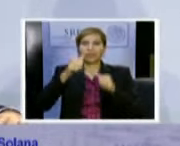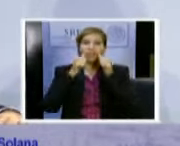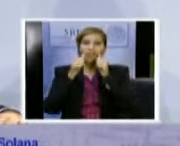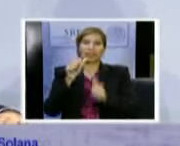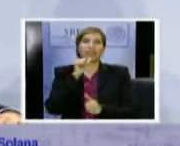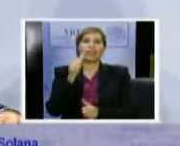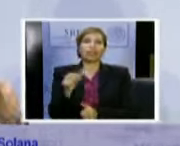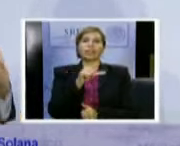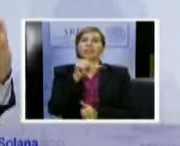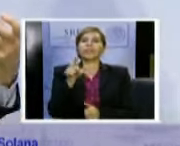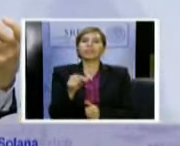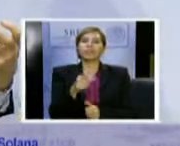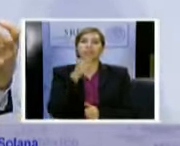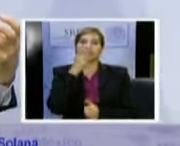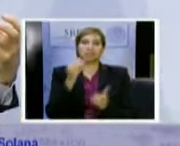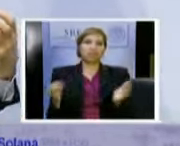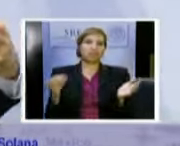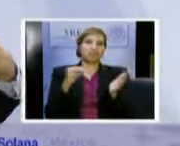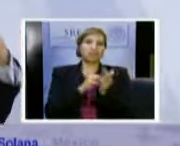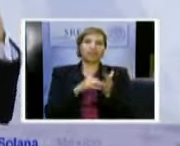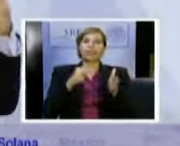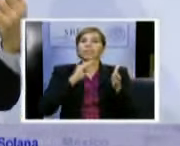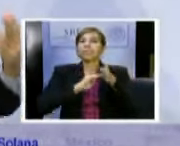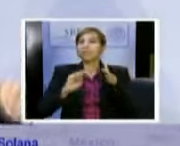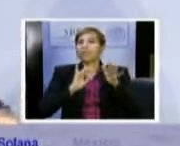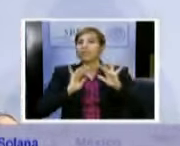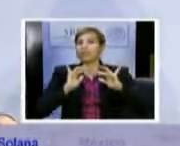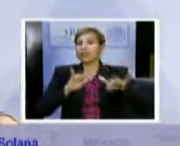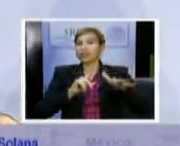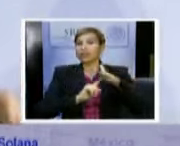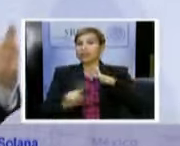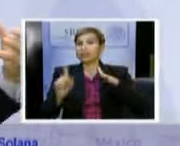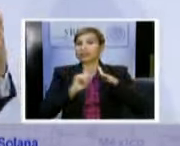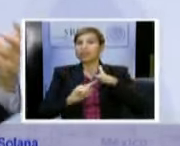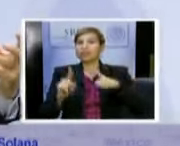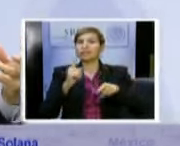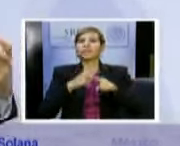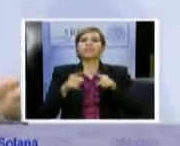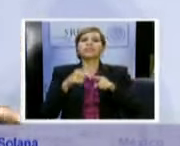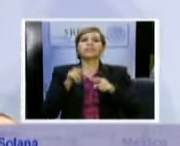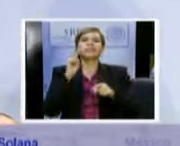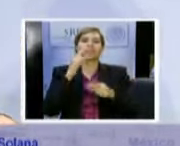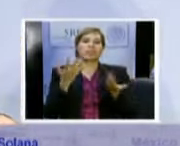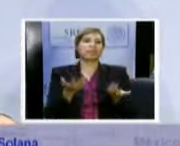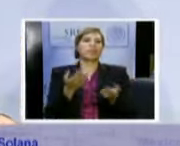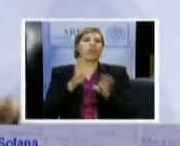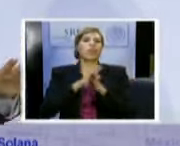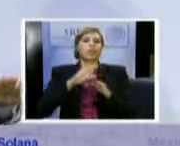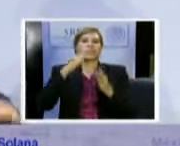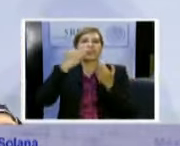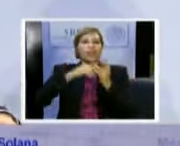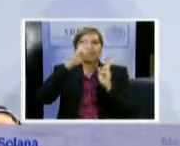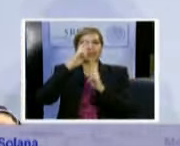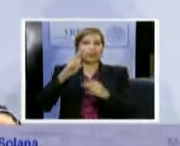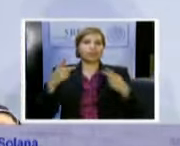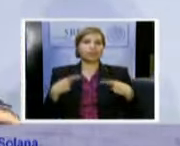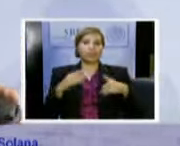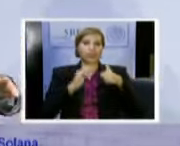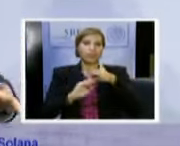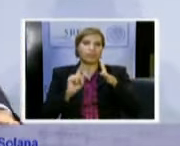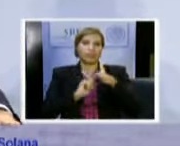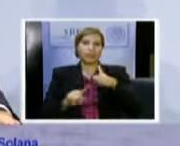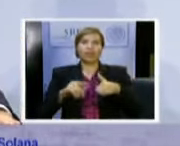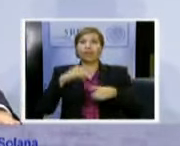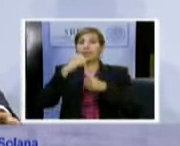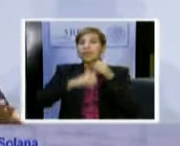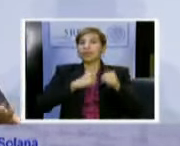final del día? Se cataliza la migración en contra de esas posturas antimigrantes, y hoy por hoy, a la vuelta